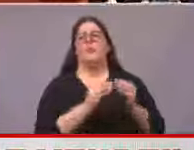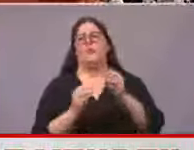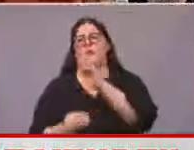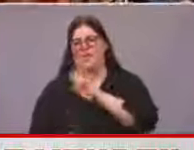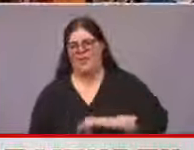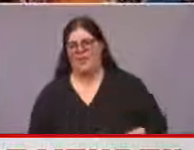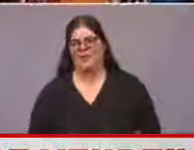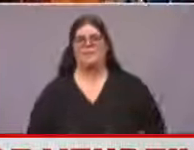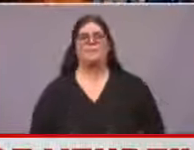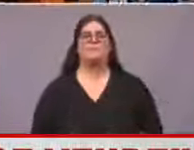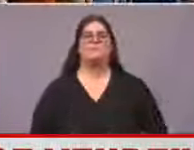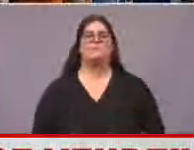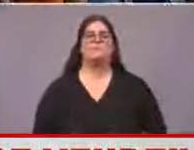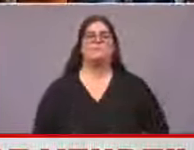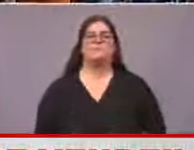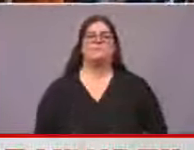compañeras,